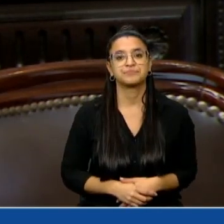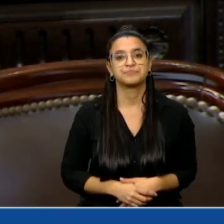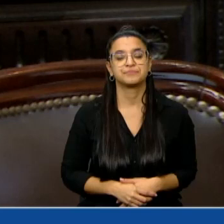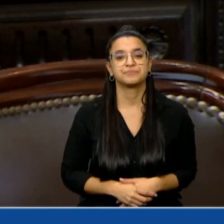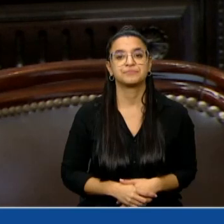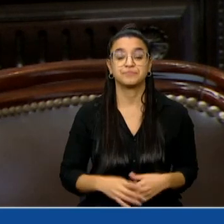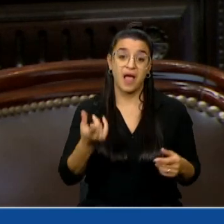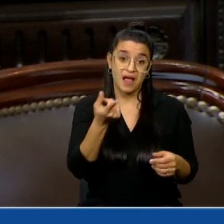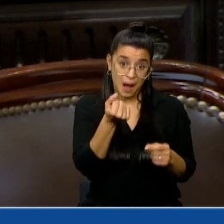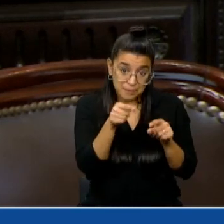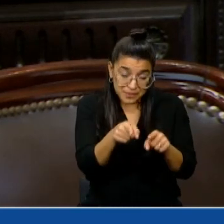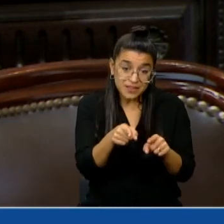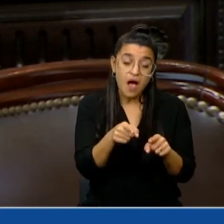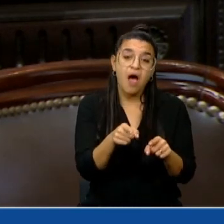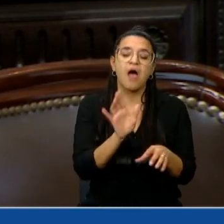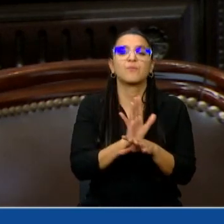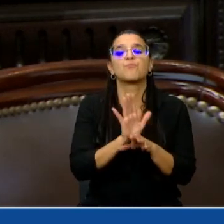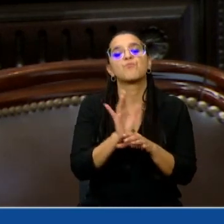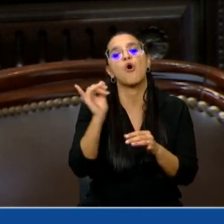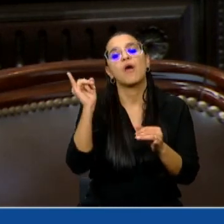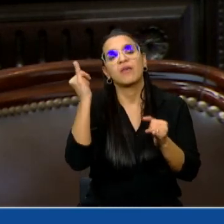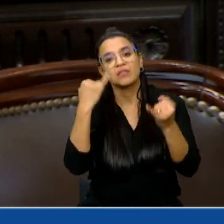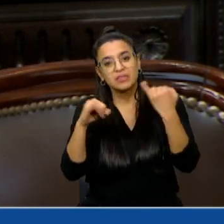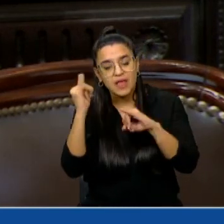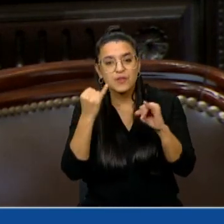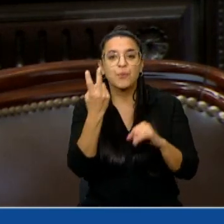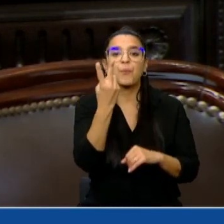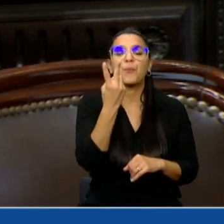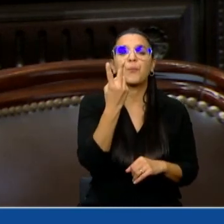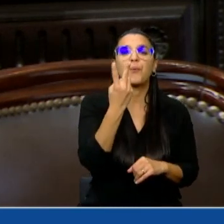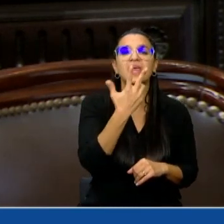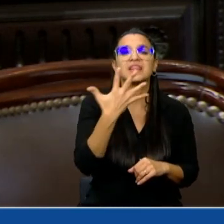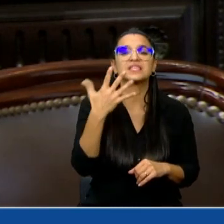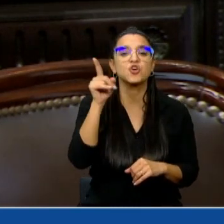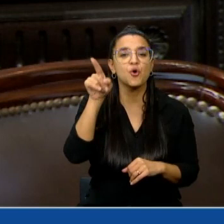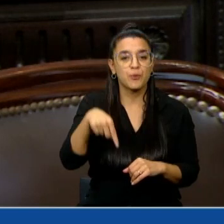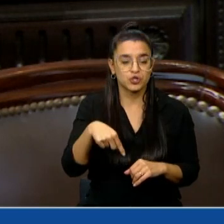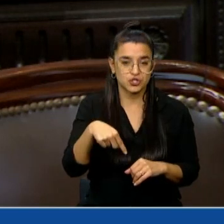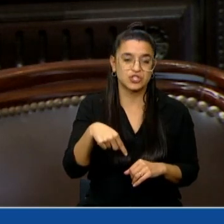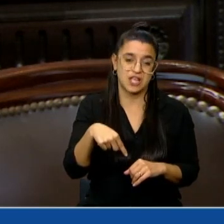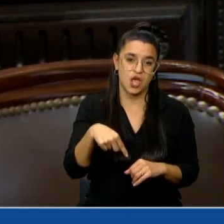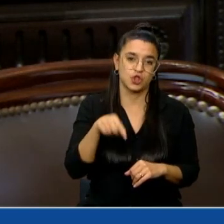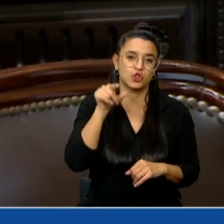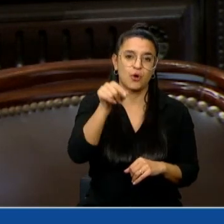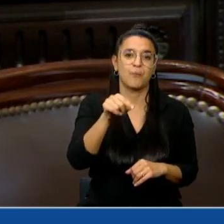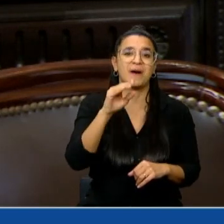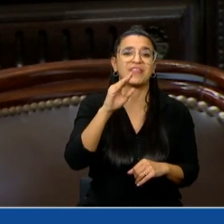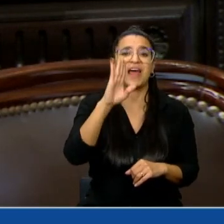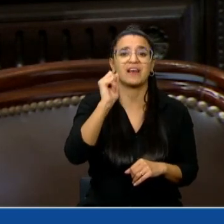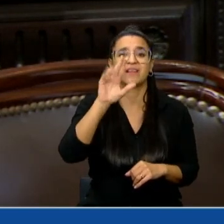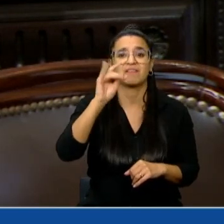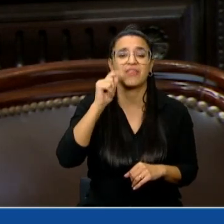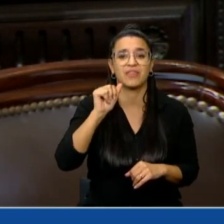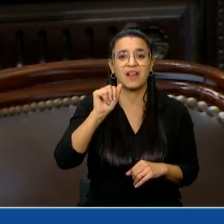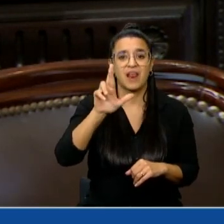Dicho capital devengará una tasa equivalente al 25% de la tasa Badlar o la que